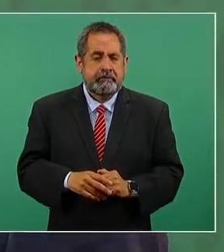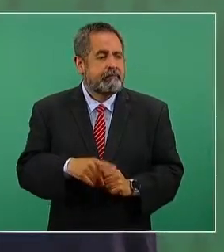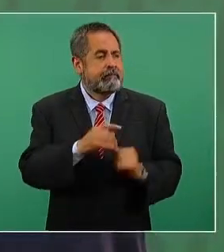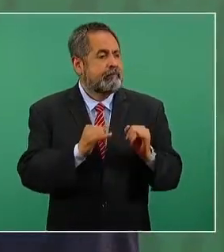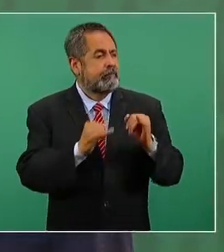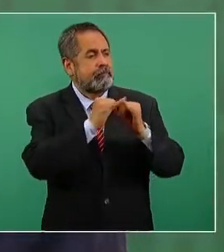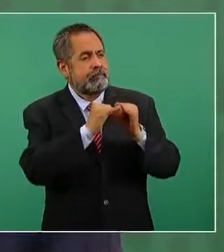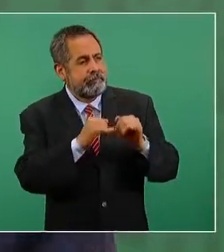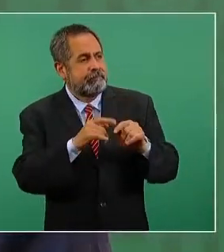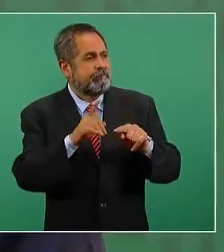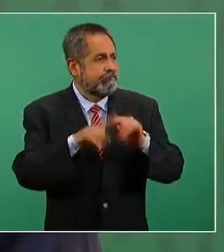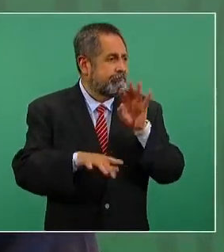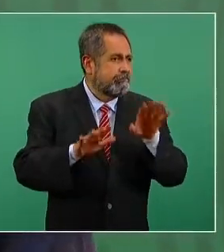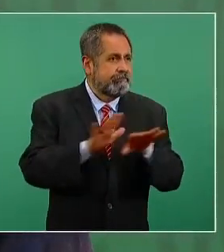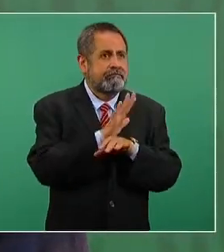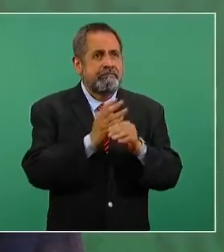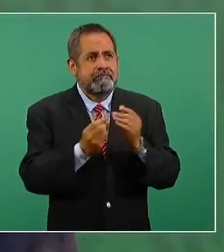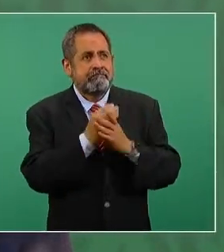destruir